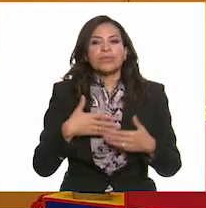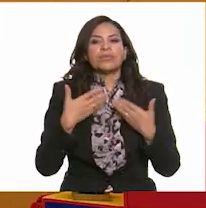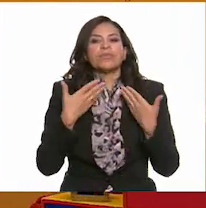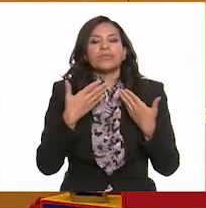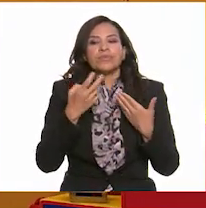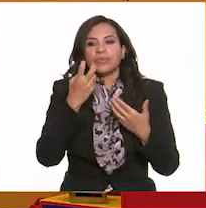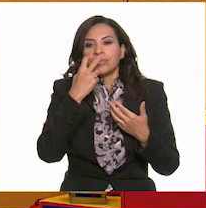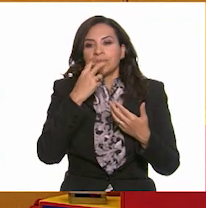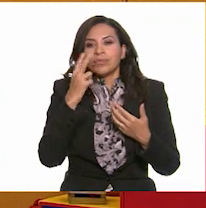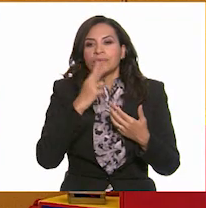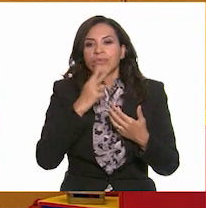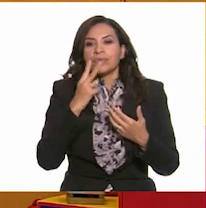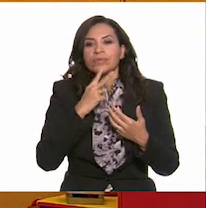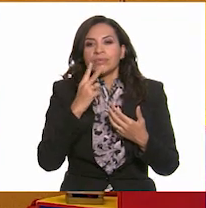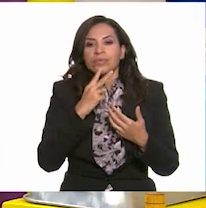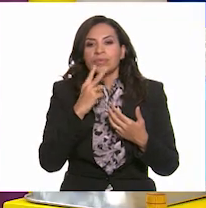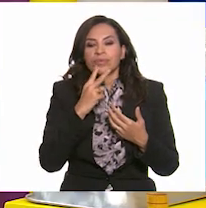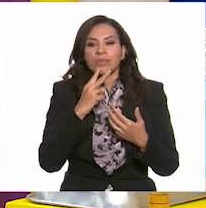A ver.